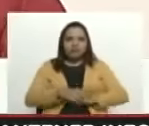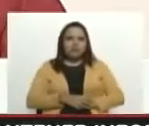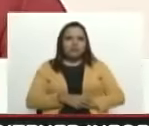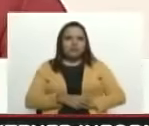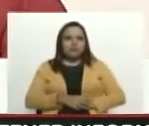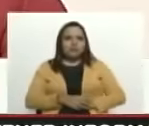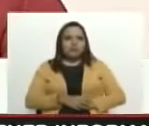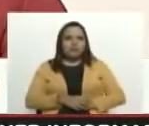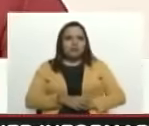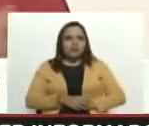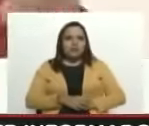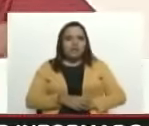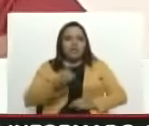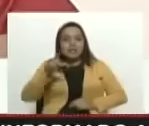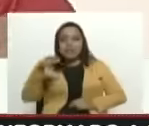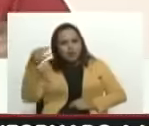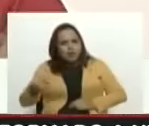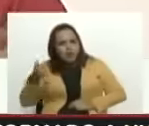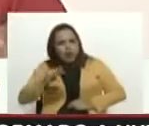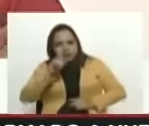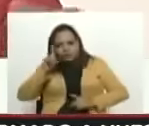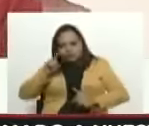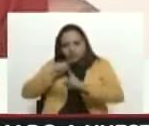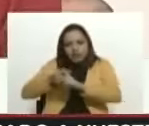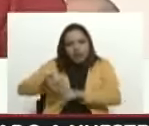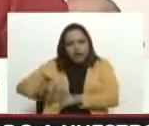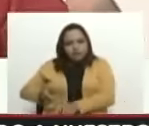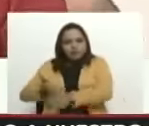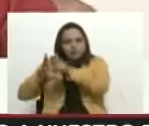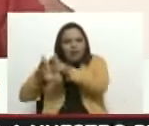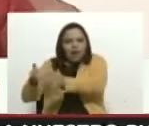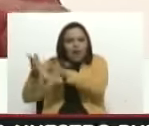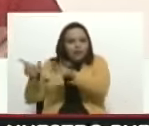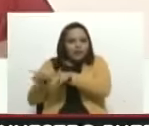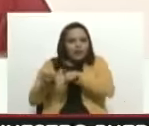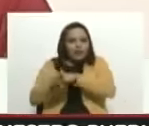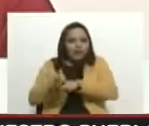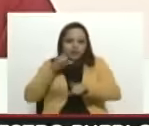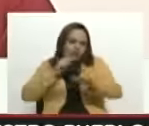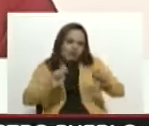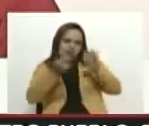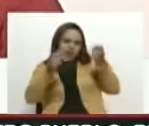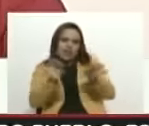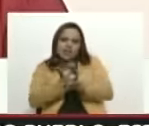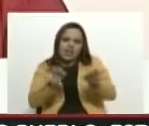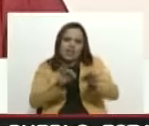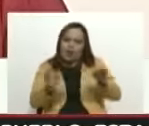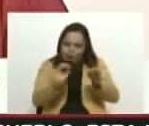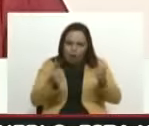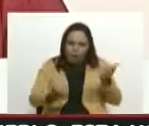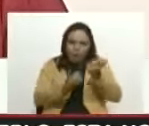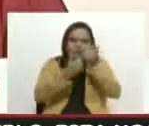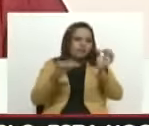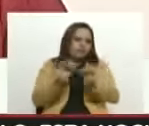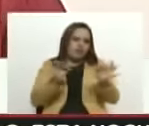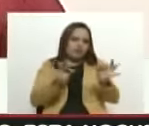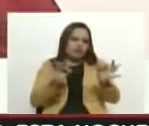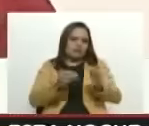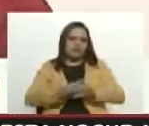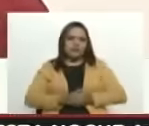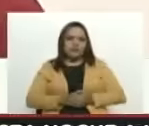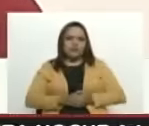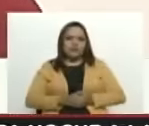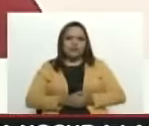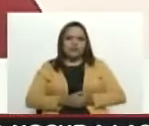asesinarlo. Y esa es la verdad verdadera, no esperándolo para rescatarlo o para apoyarlo. Una gran